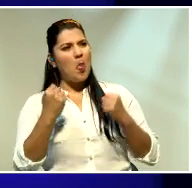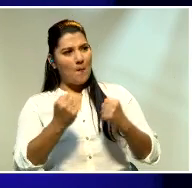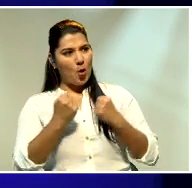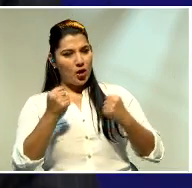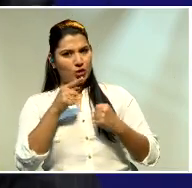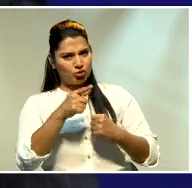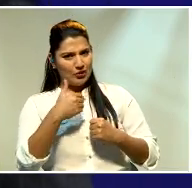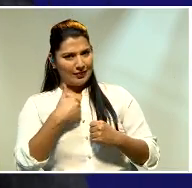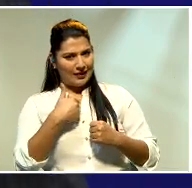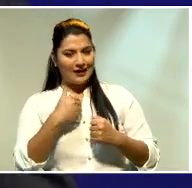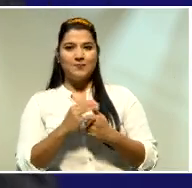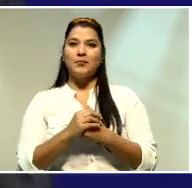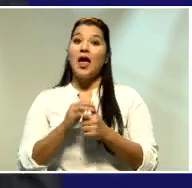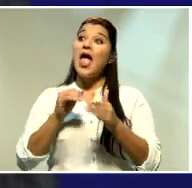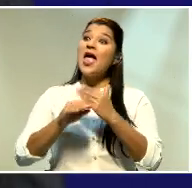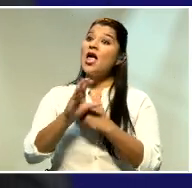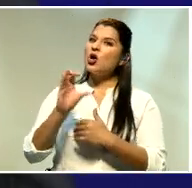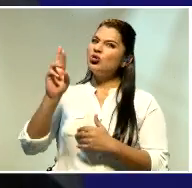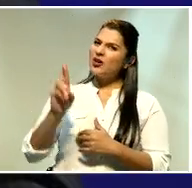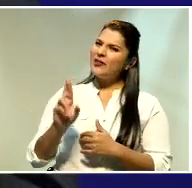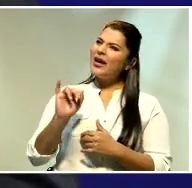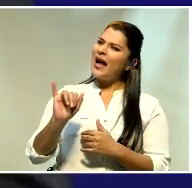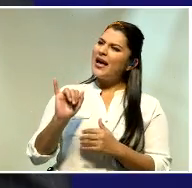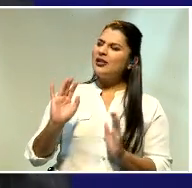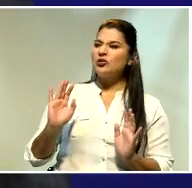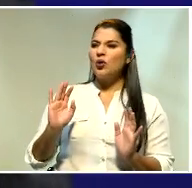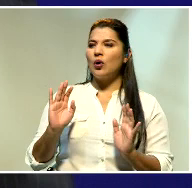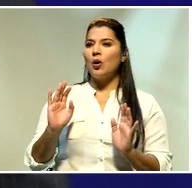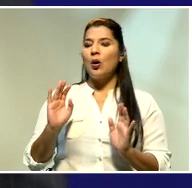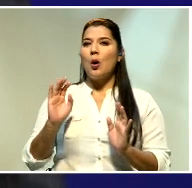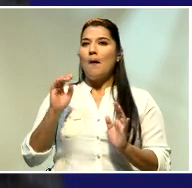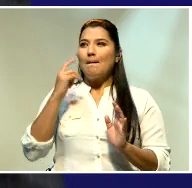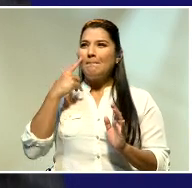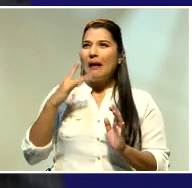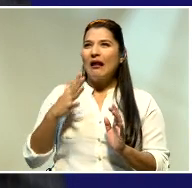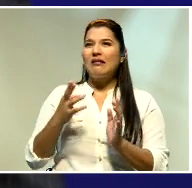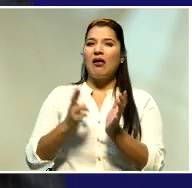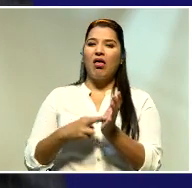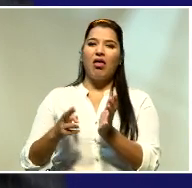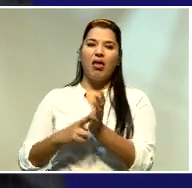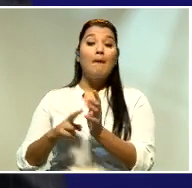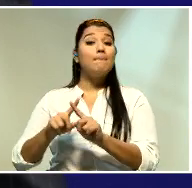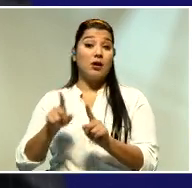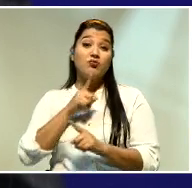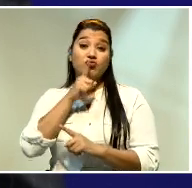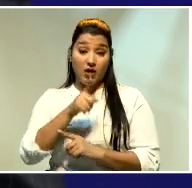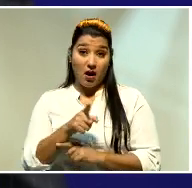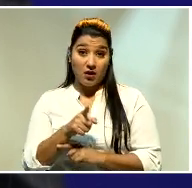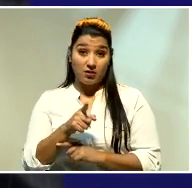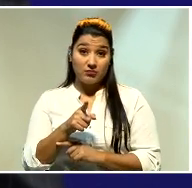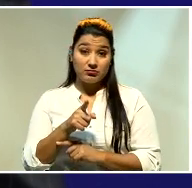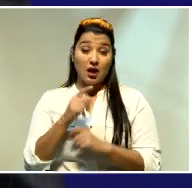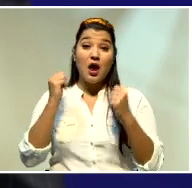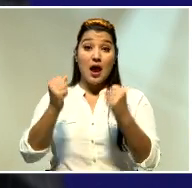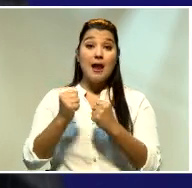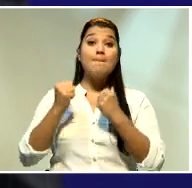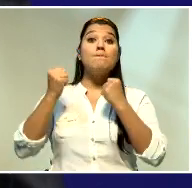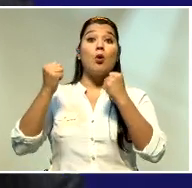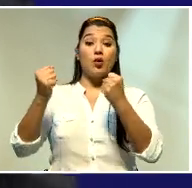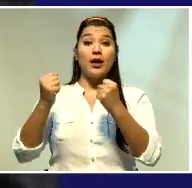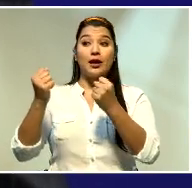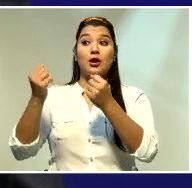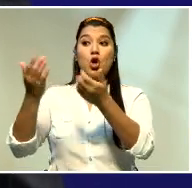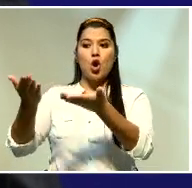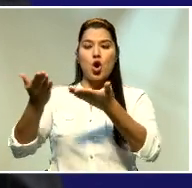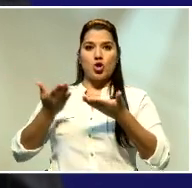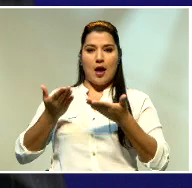Costa Rica esto puede sonar también trillado, pero es muy real. El poder lo delega el pueblo. Dichosamente